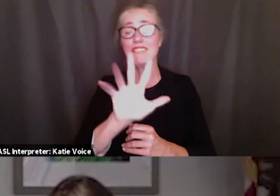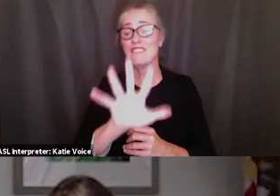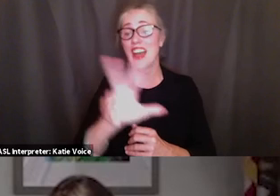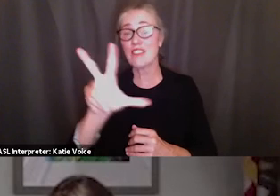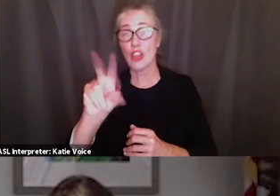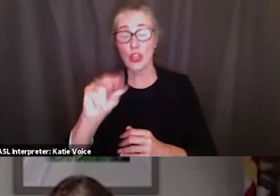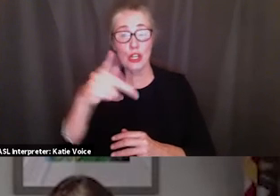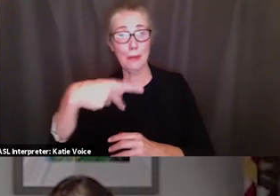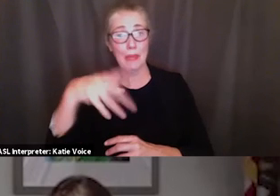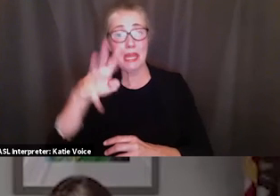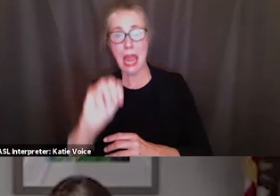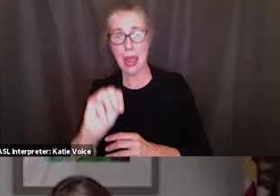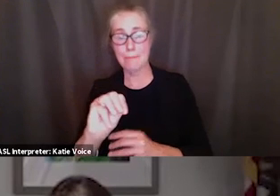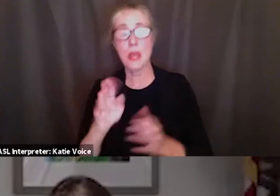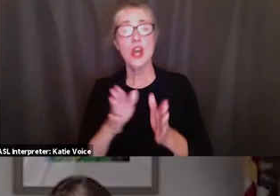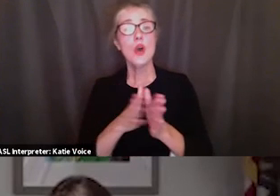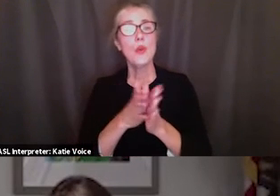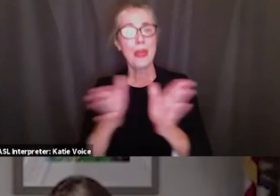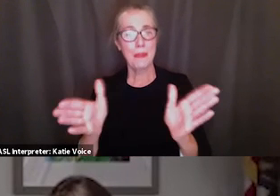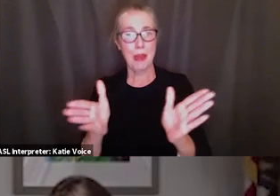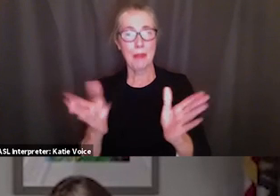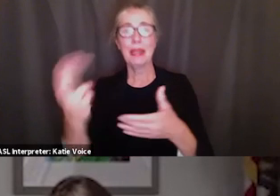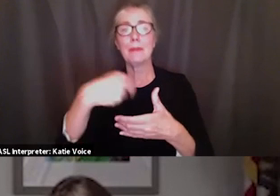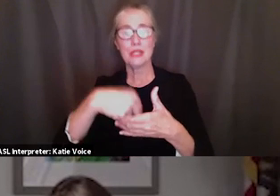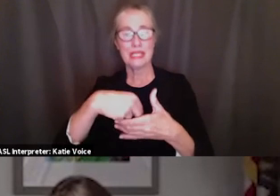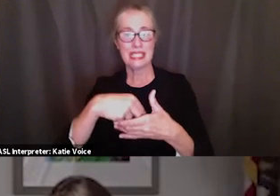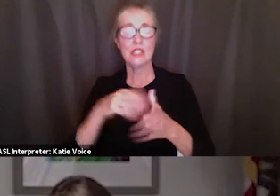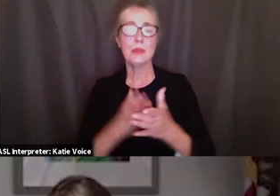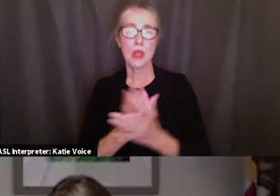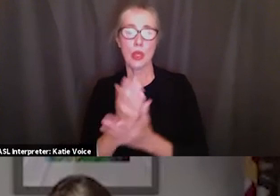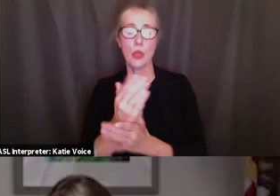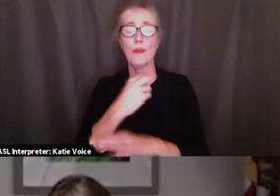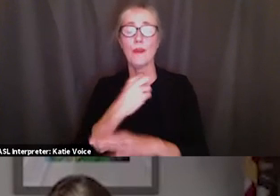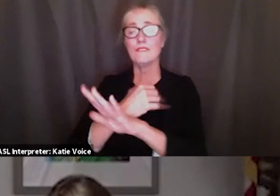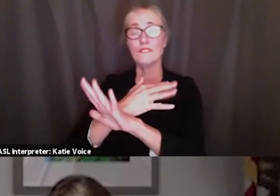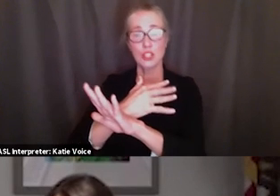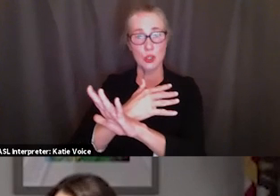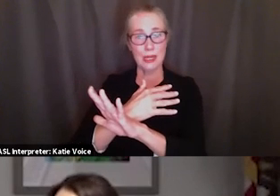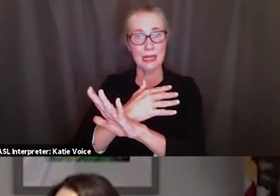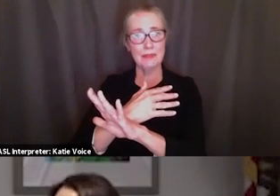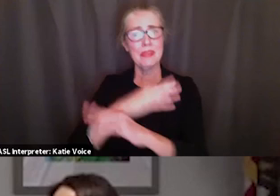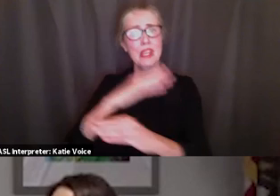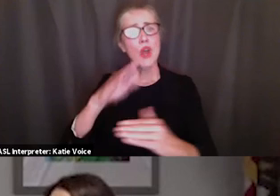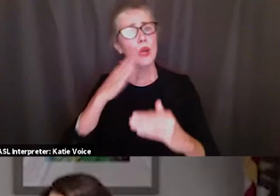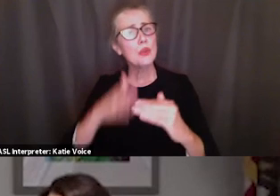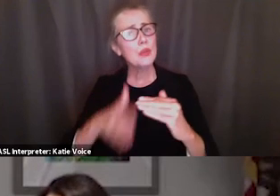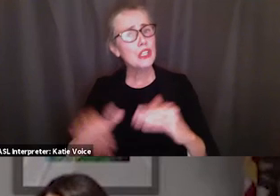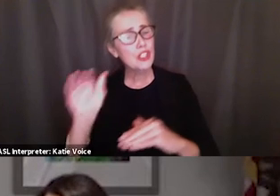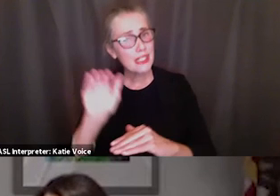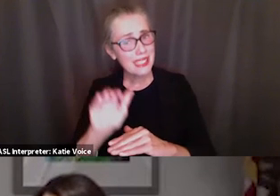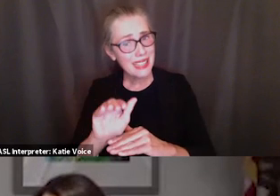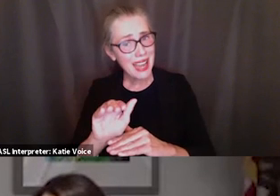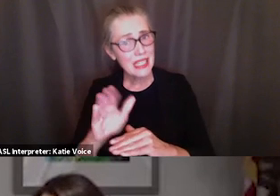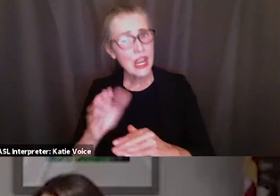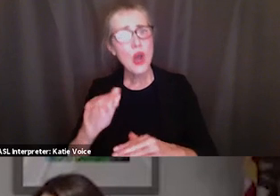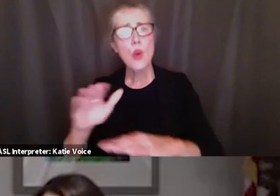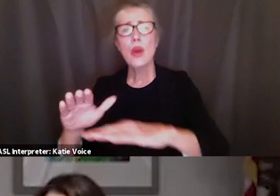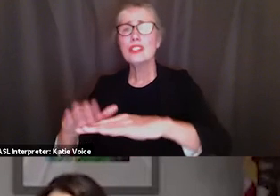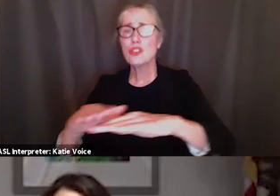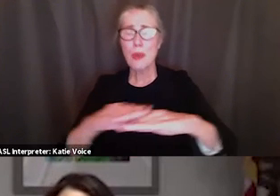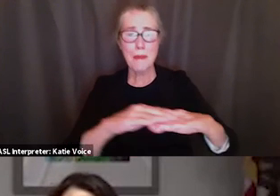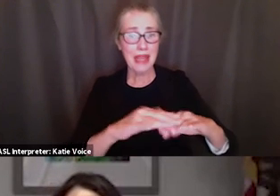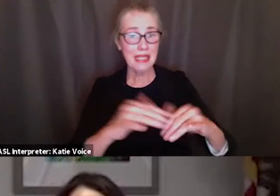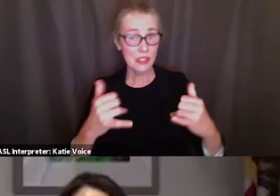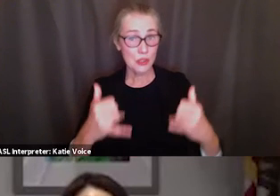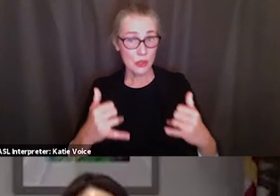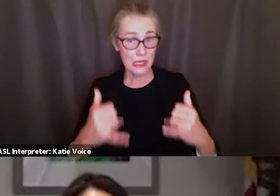la tarde y esto va a ser con participación del público virtualmente. Y conforme cerramos el día de hoy, también quiero